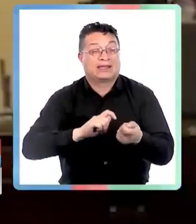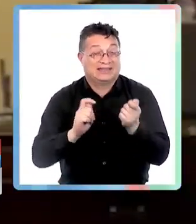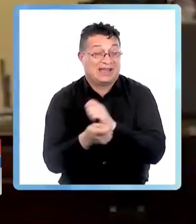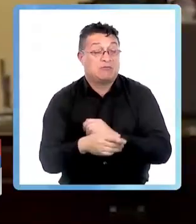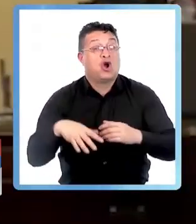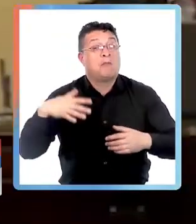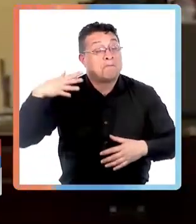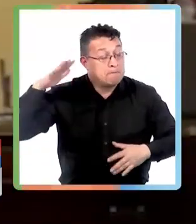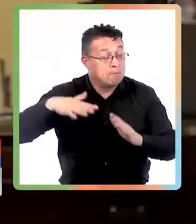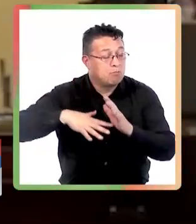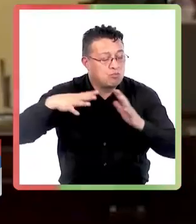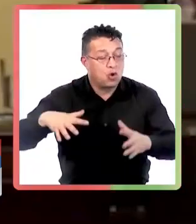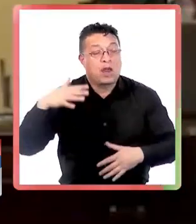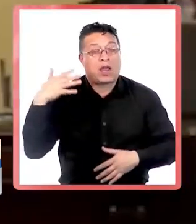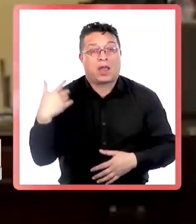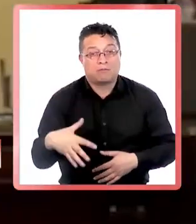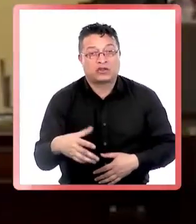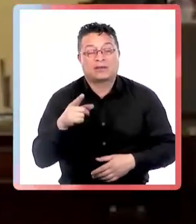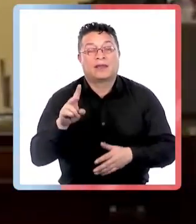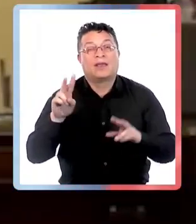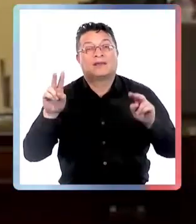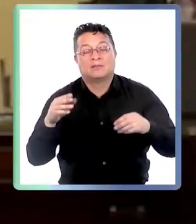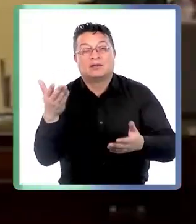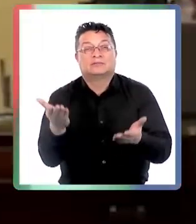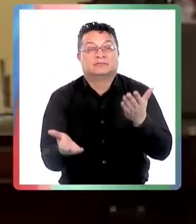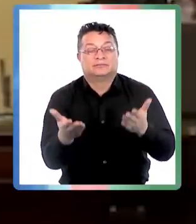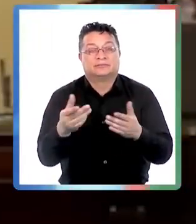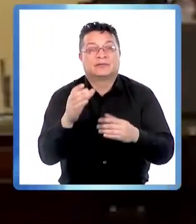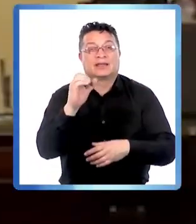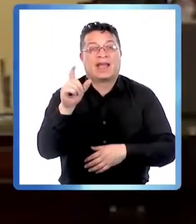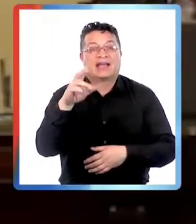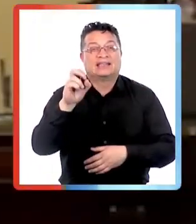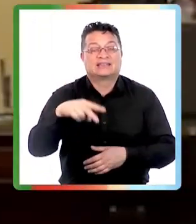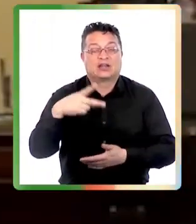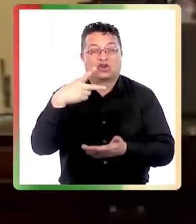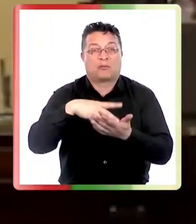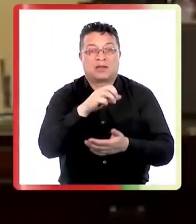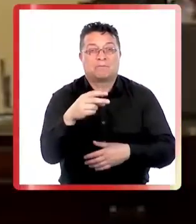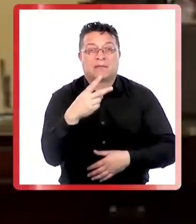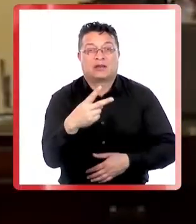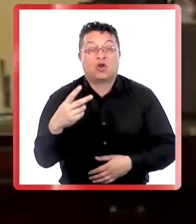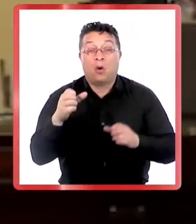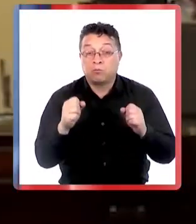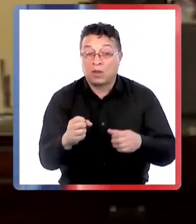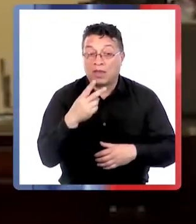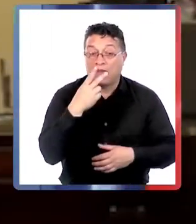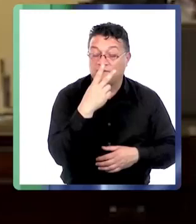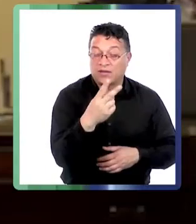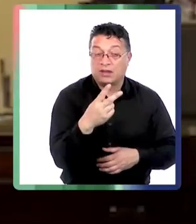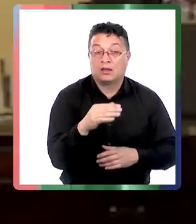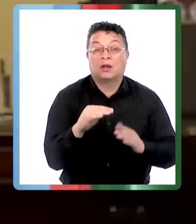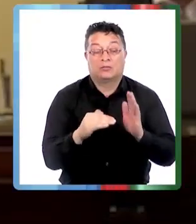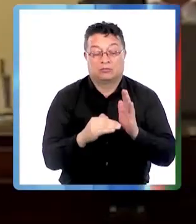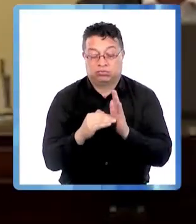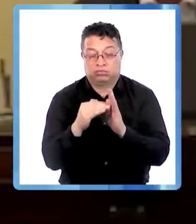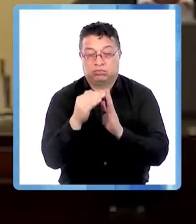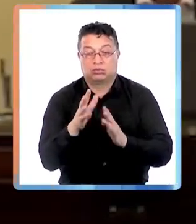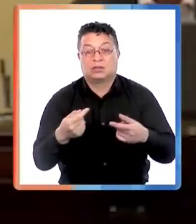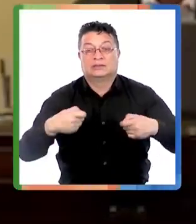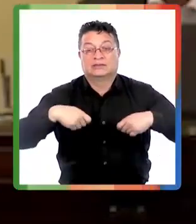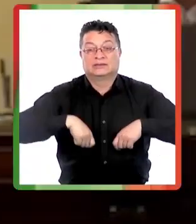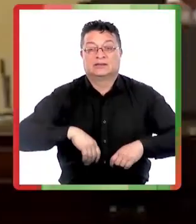hubo un cambio muy significativo respecto a los ingresos que se midieron en la CACEN 2022. Por lo tanto, ahí lo que uno puede ver es que hubo